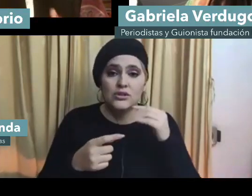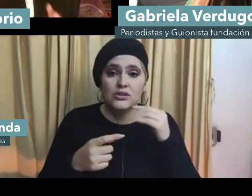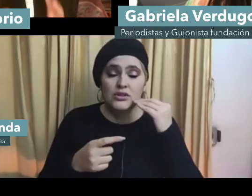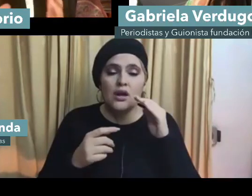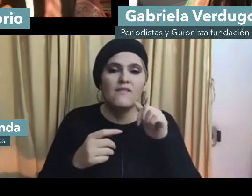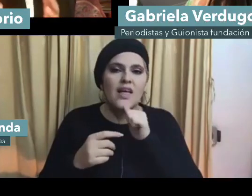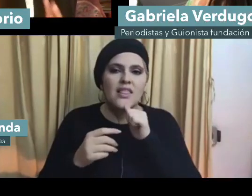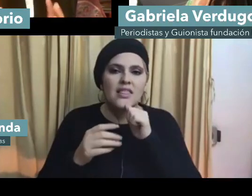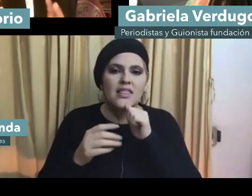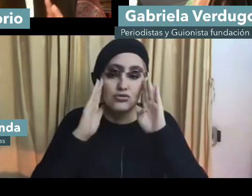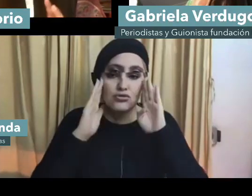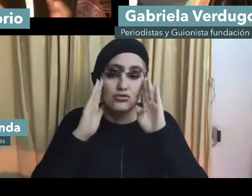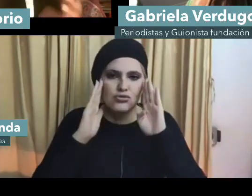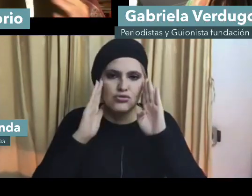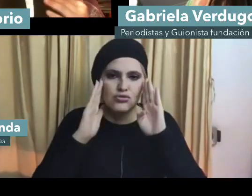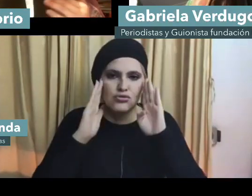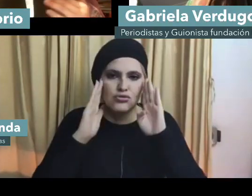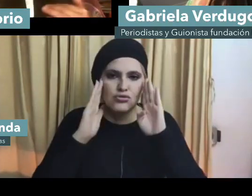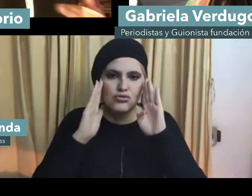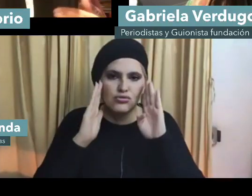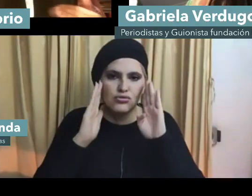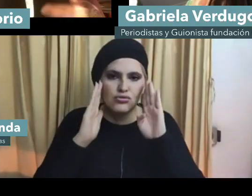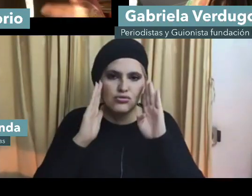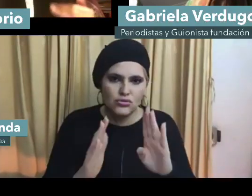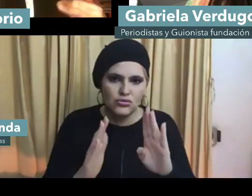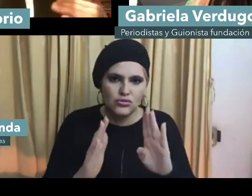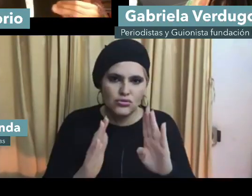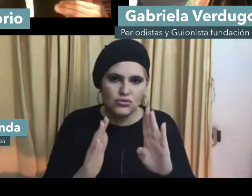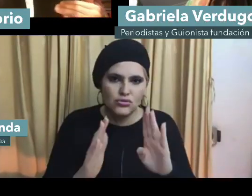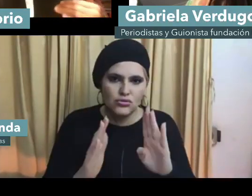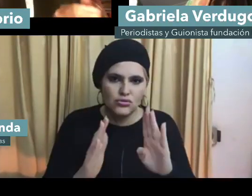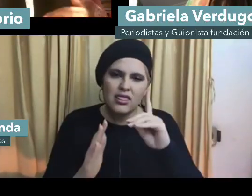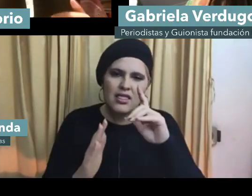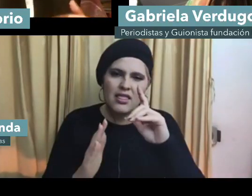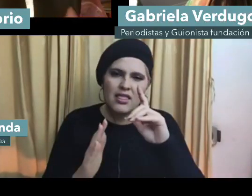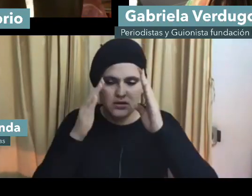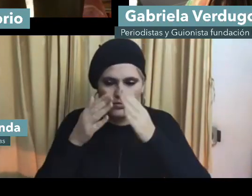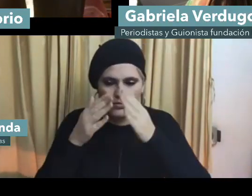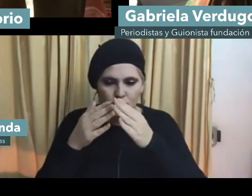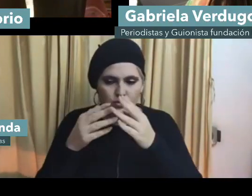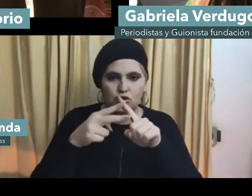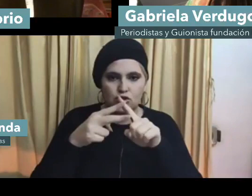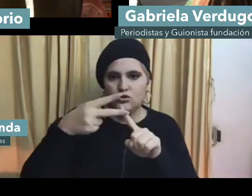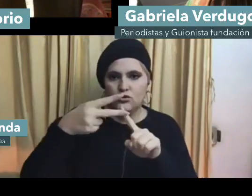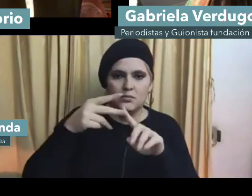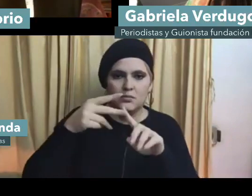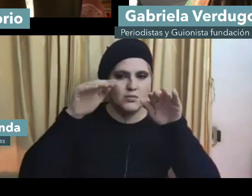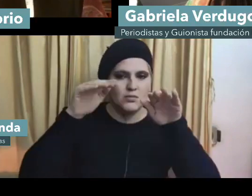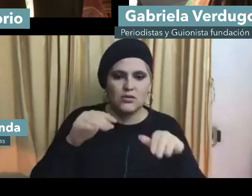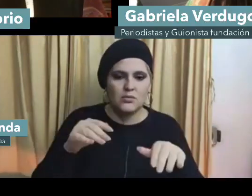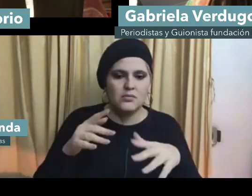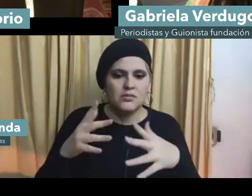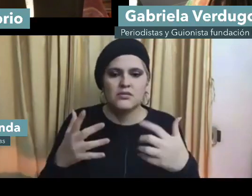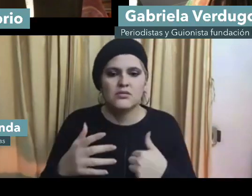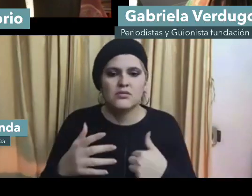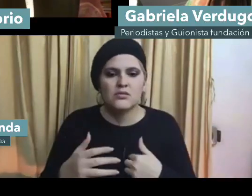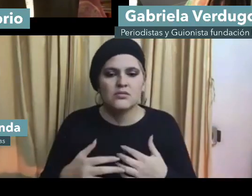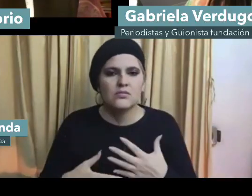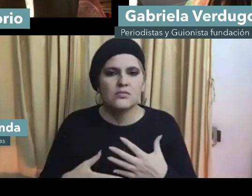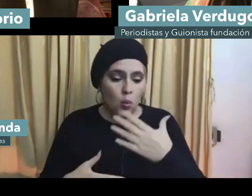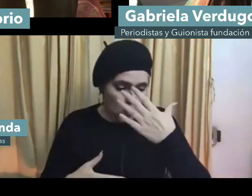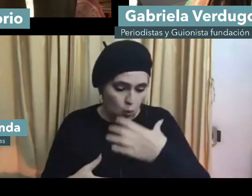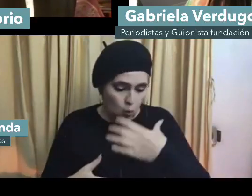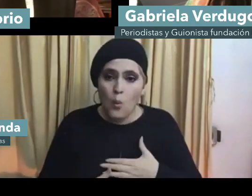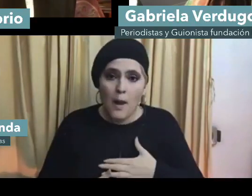autistas. ¿Por qué? Porque ambos también no pescan mucho las señales que su cuerpo les da. Mm. Por